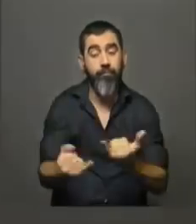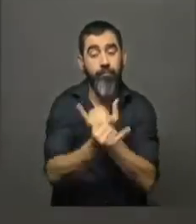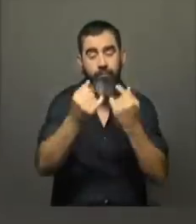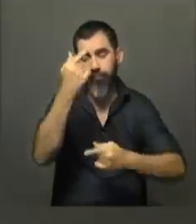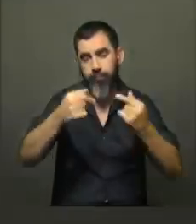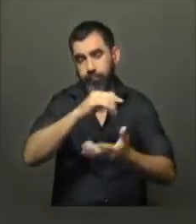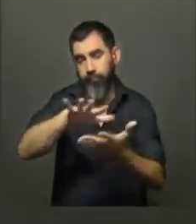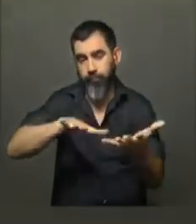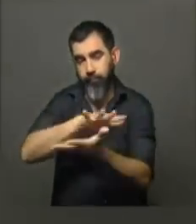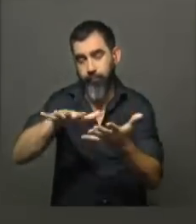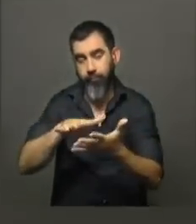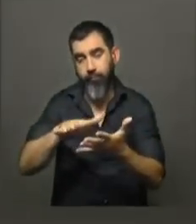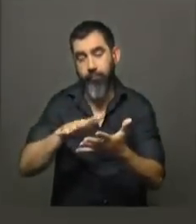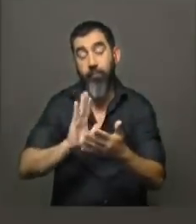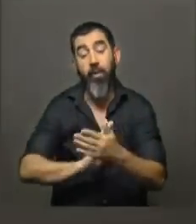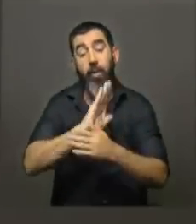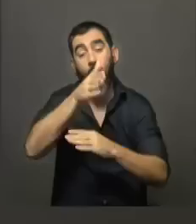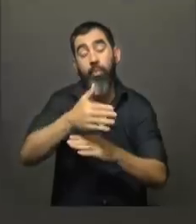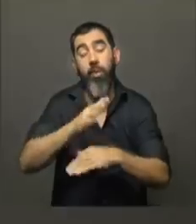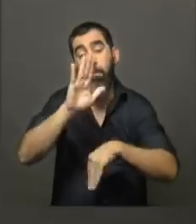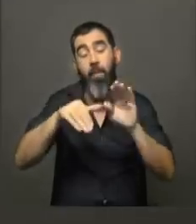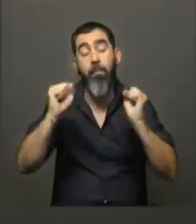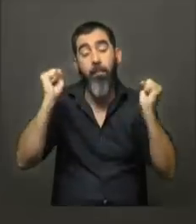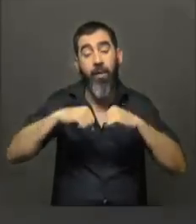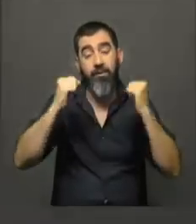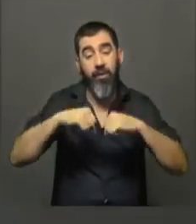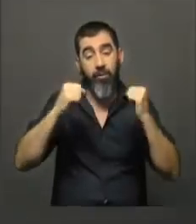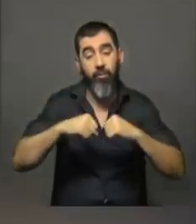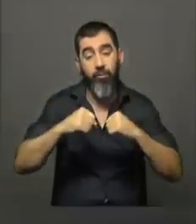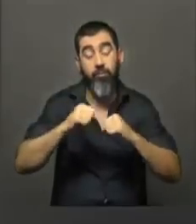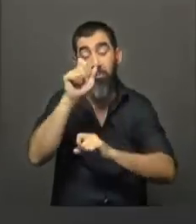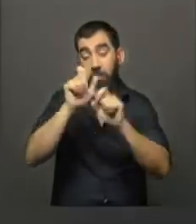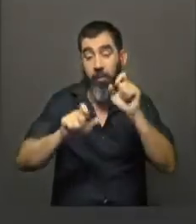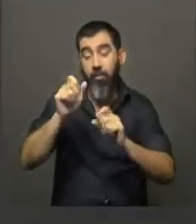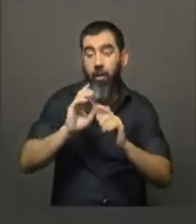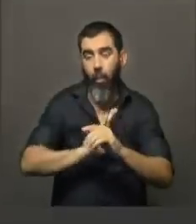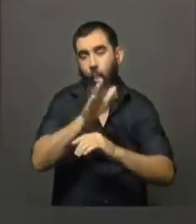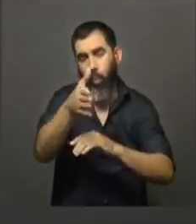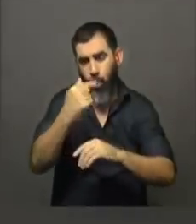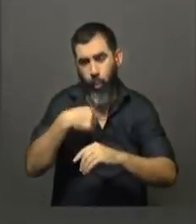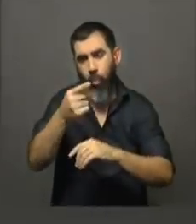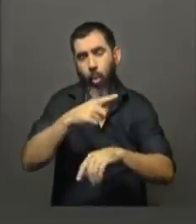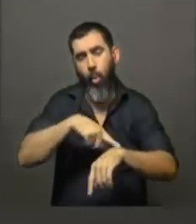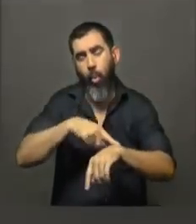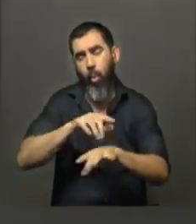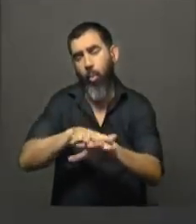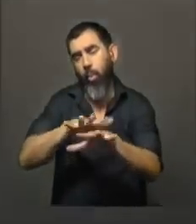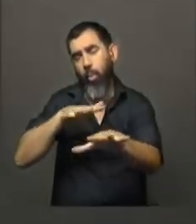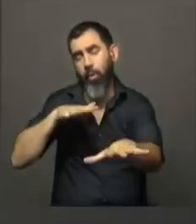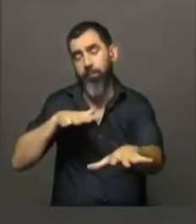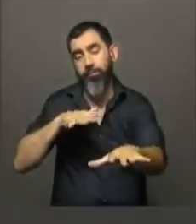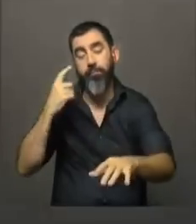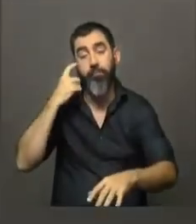distintos puntos, principalmente en el cruce binacional de Paysandú, entre personas que deben pasar varias horas para poder ingresar al país. La